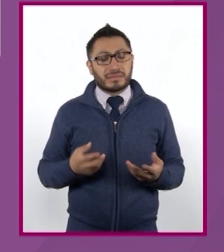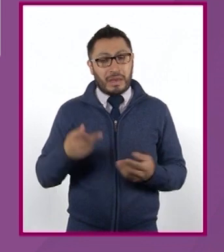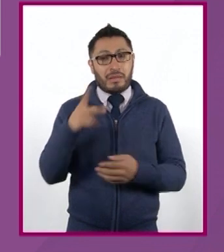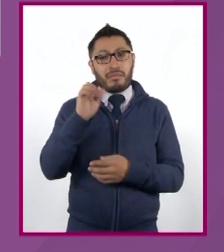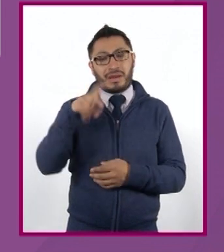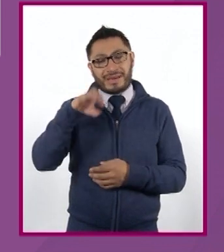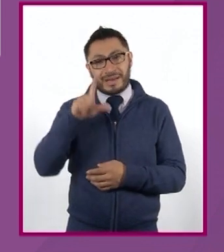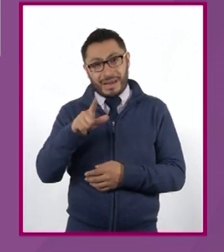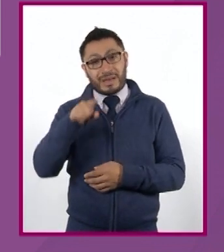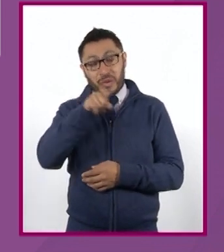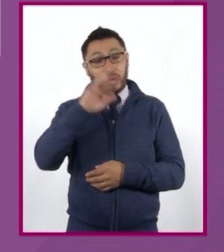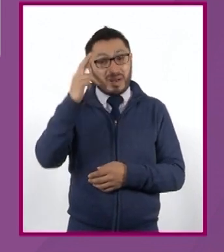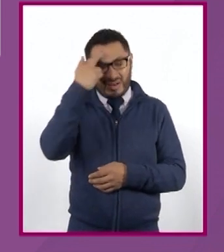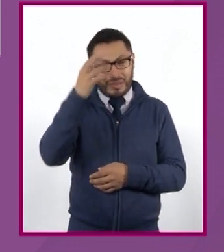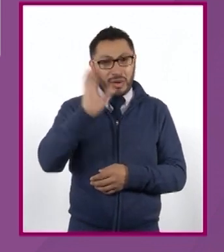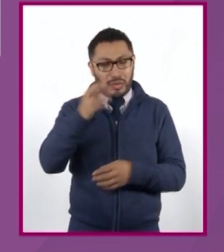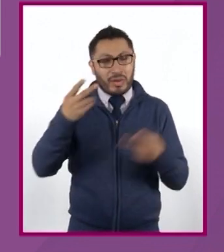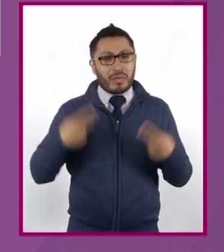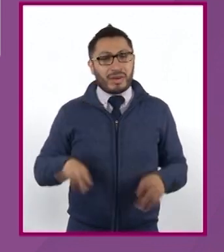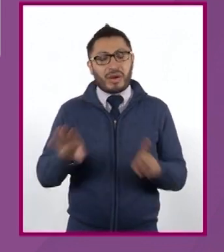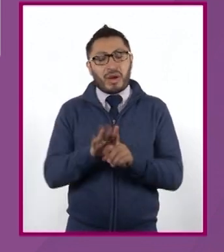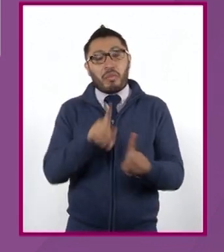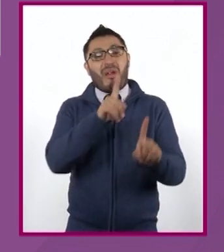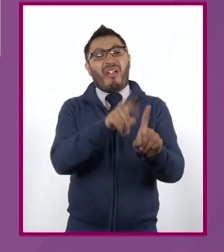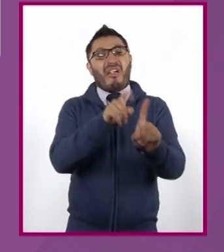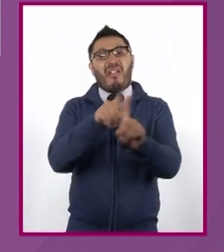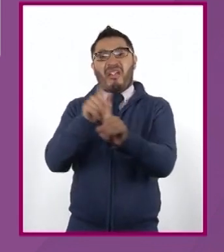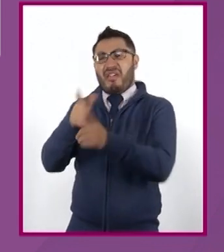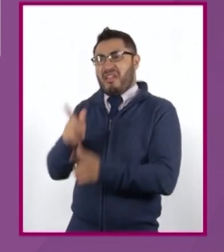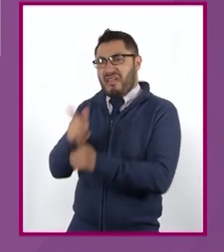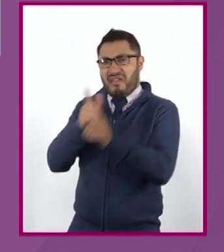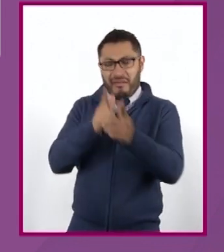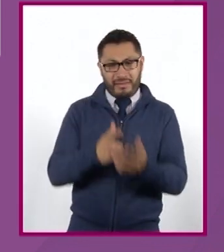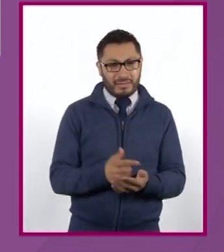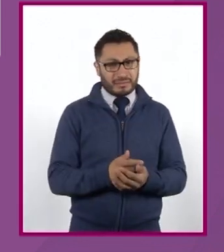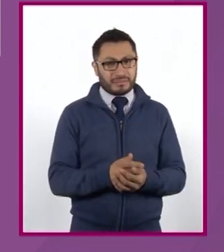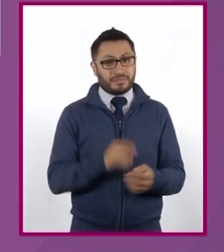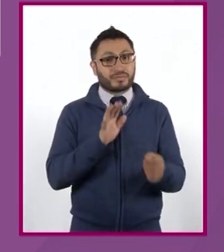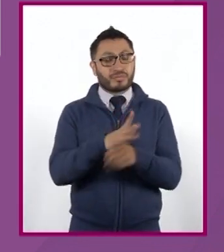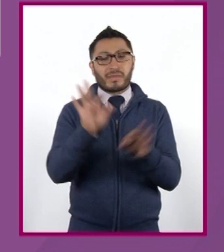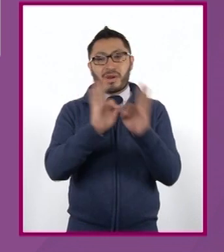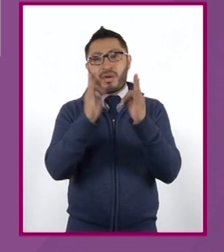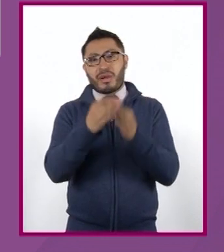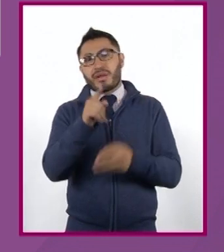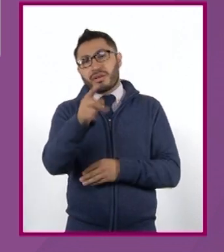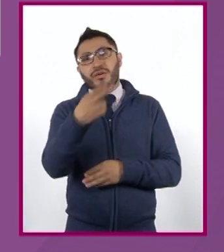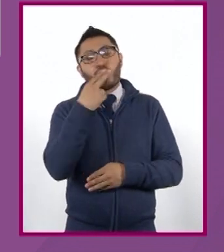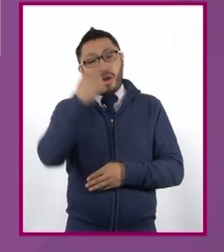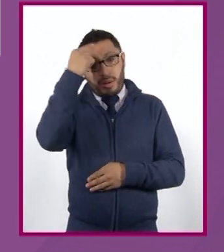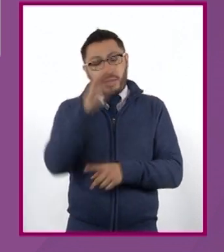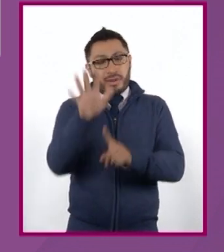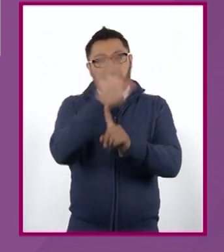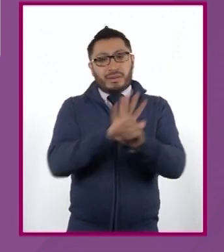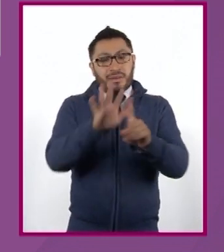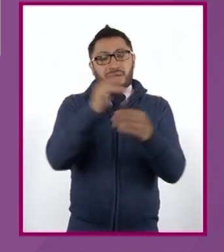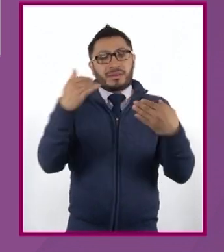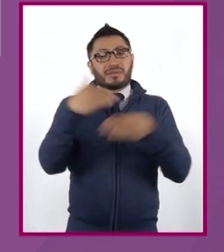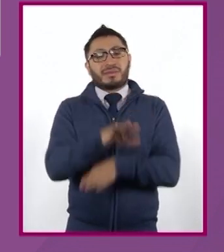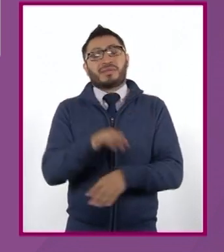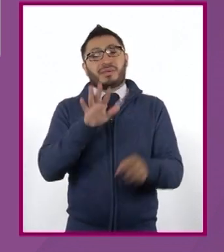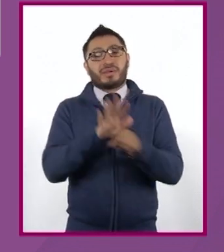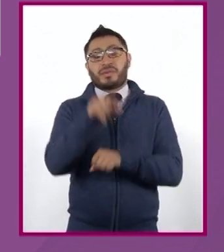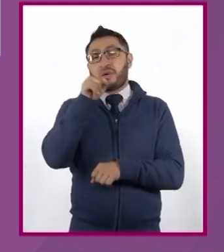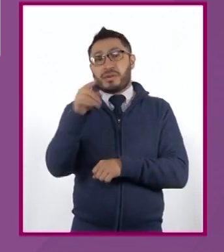participante se haya burlado de su oponente? ¿Qué estrategias usan para convencer a alguien de lo que